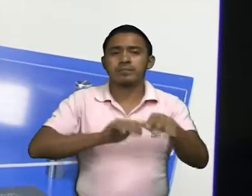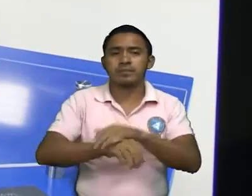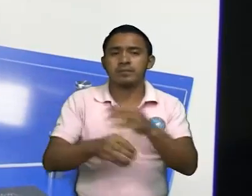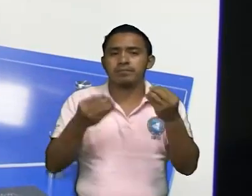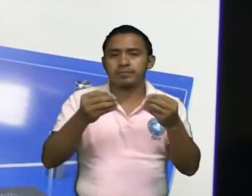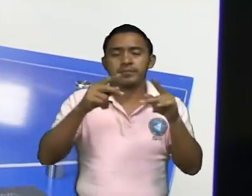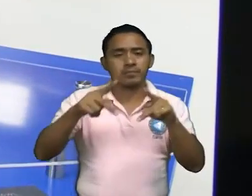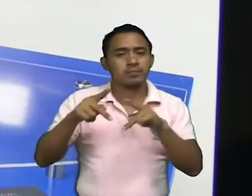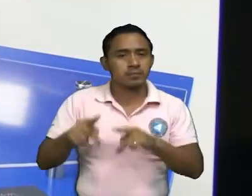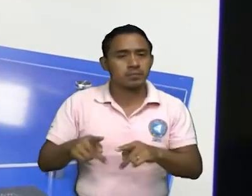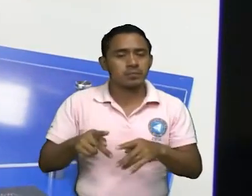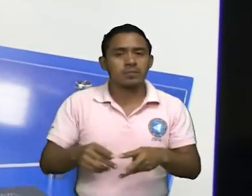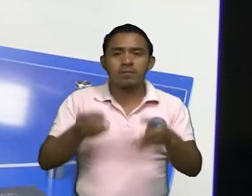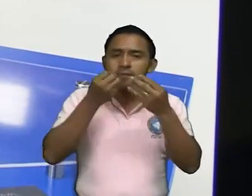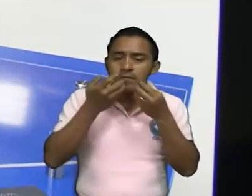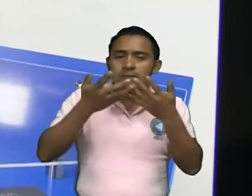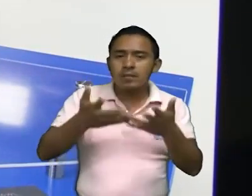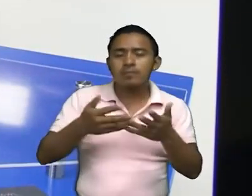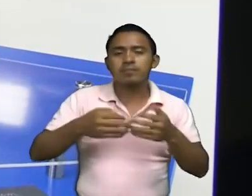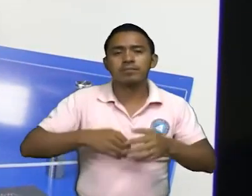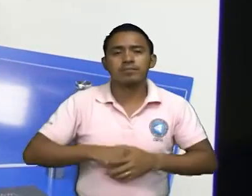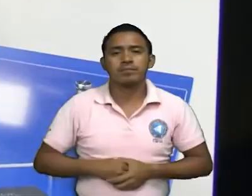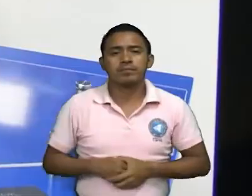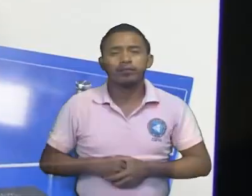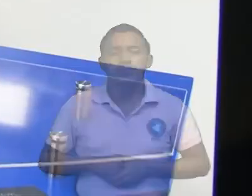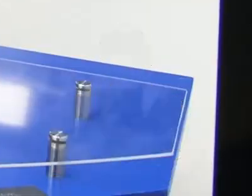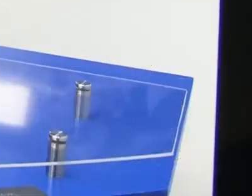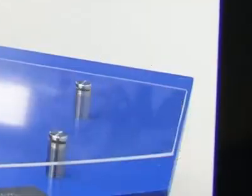varias personas. Más detalles a continuación.